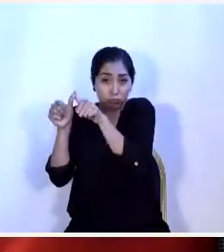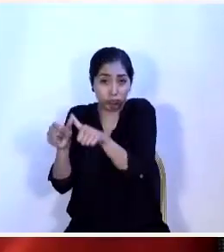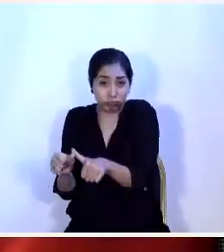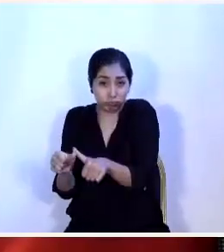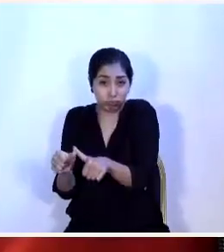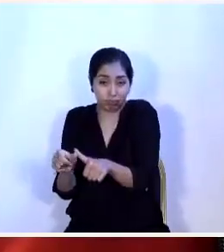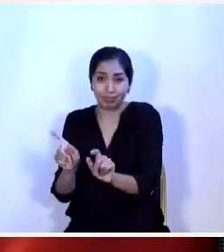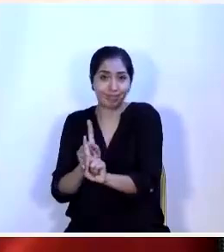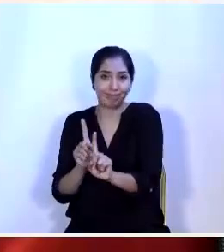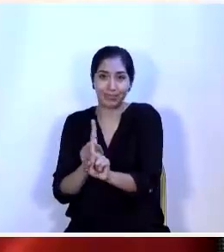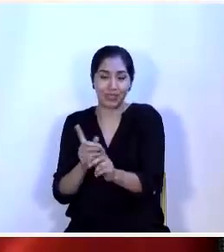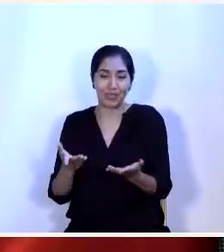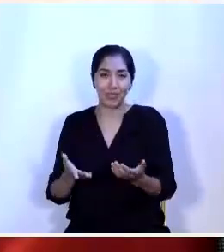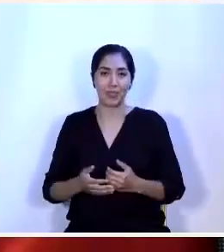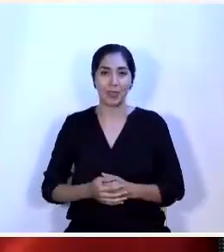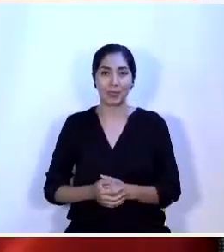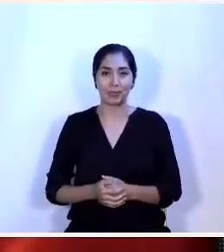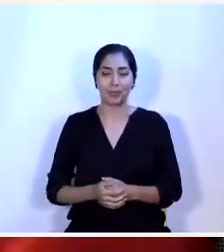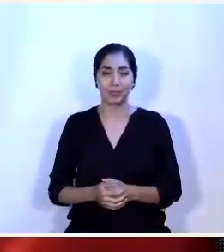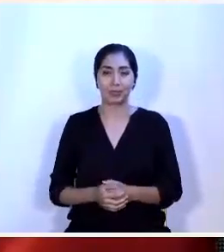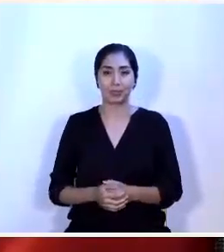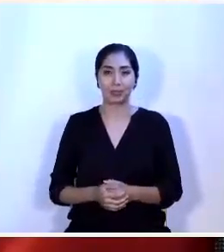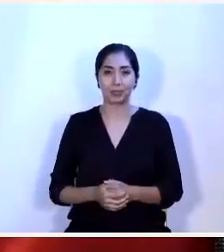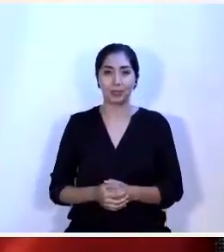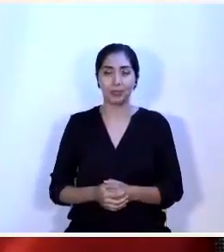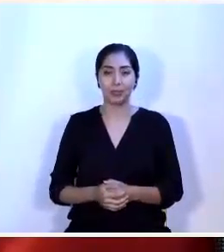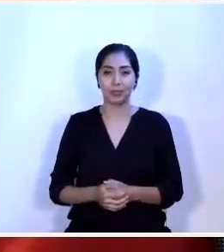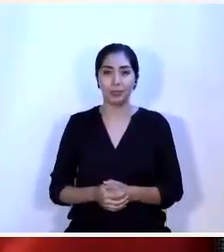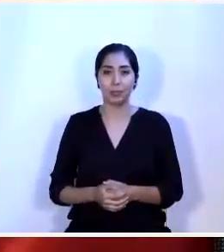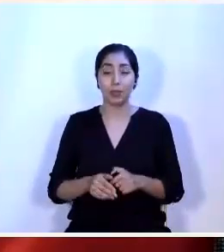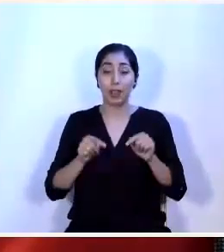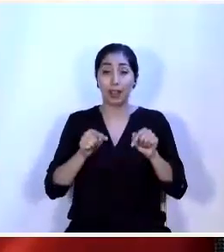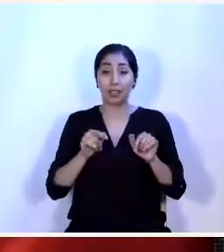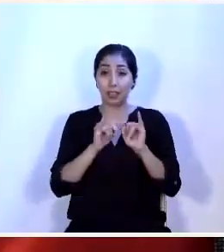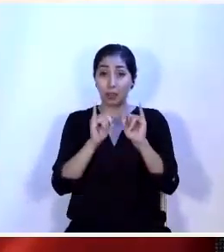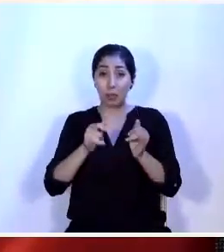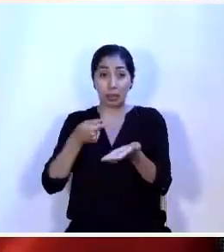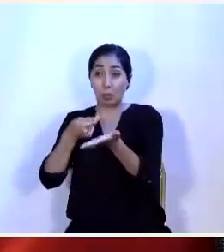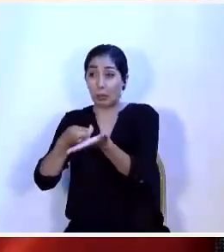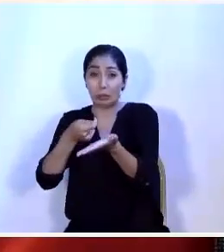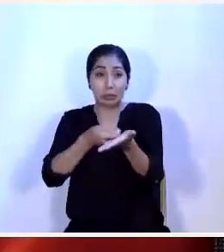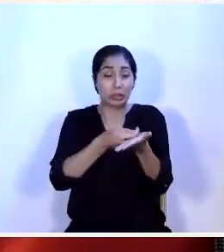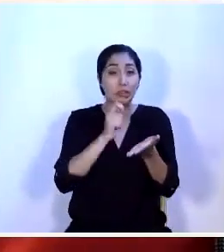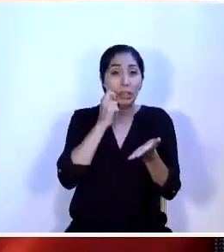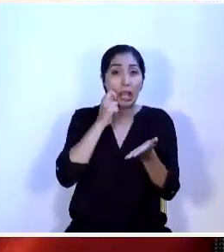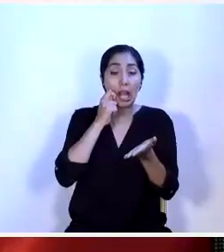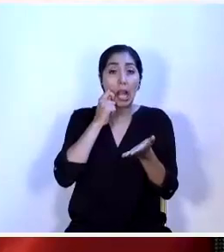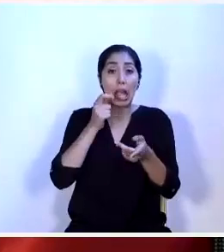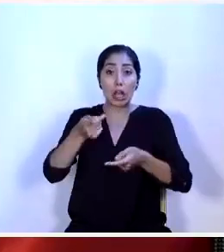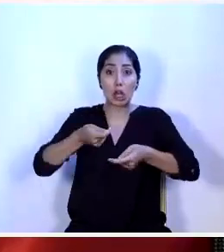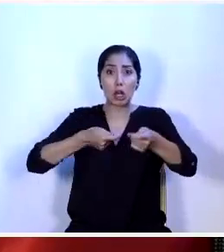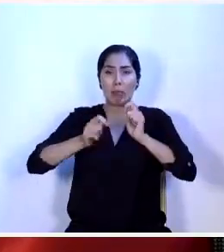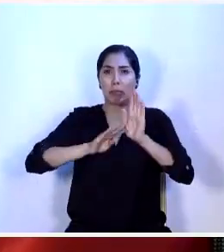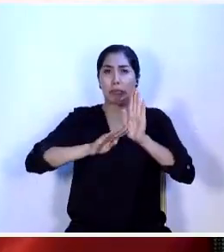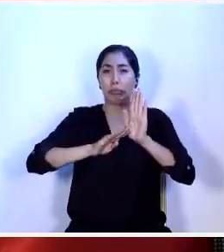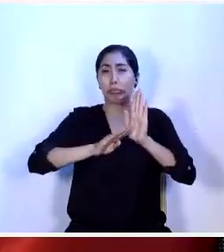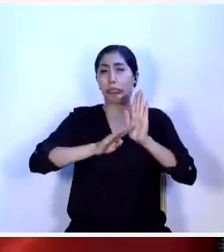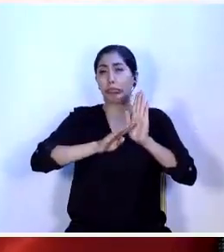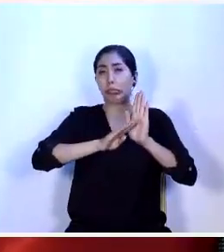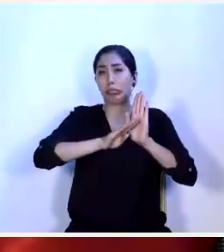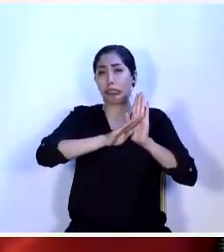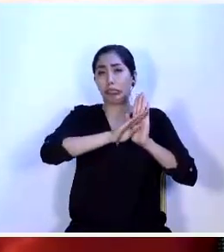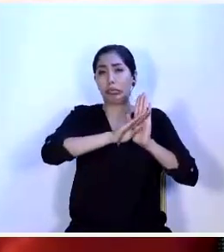los mismos términos en los que se ha dado. Esta dinámica, de hecho, provoca que nuestra economía se sobrecaliente y aumenten las